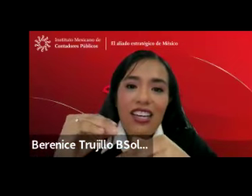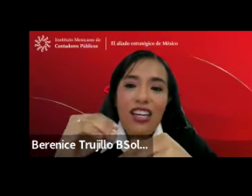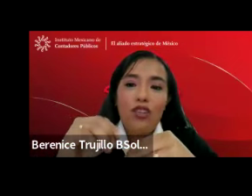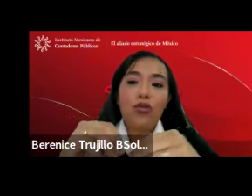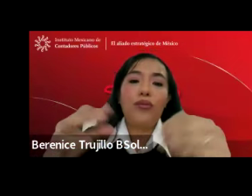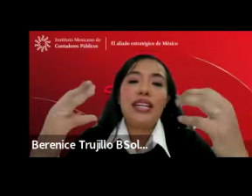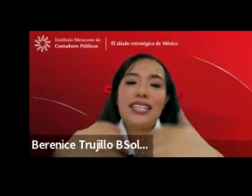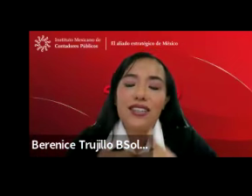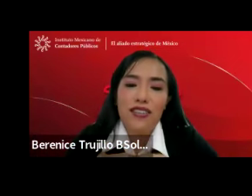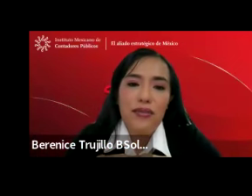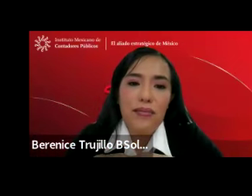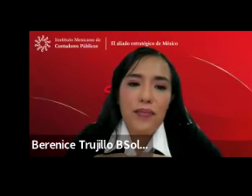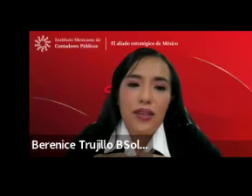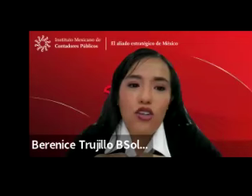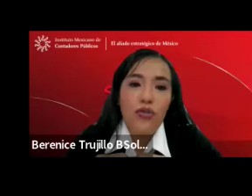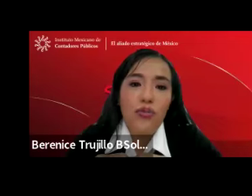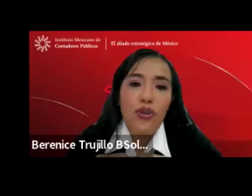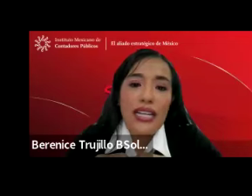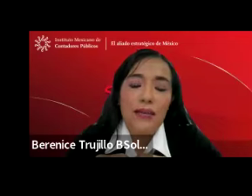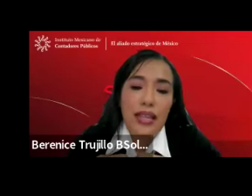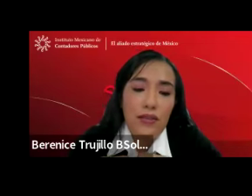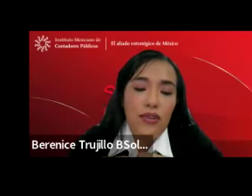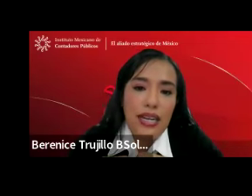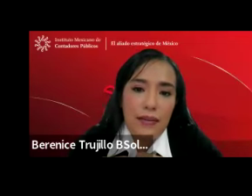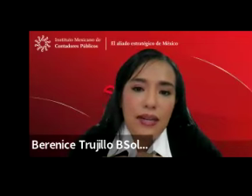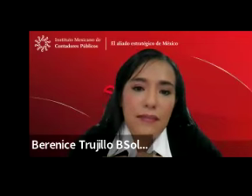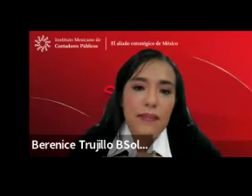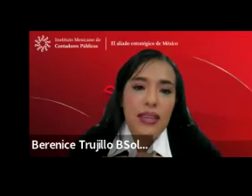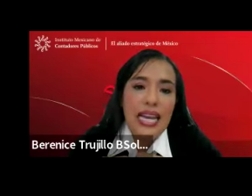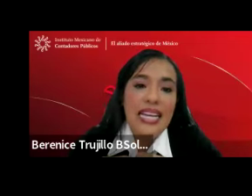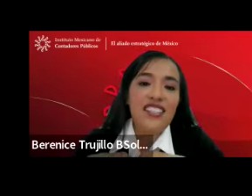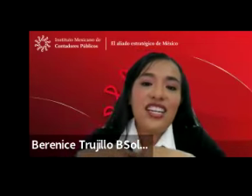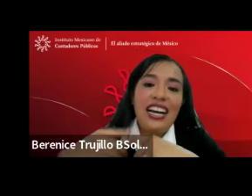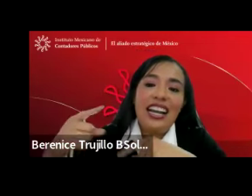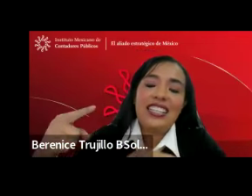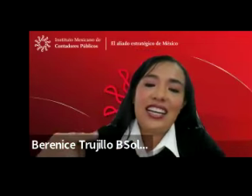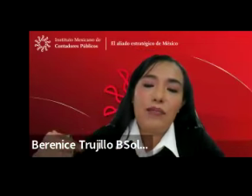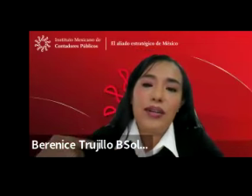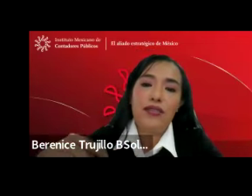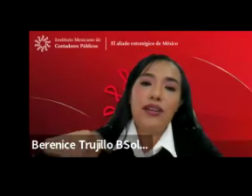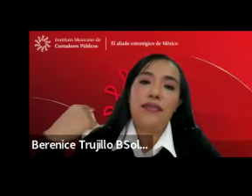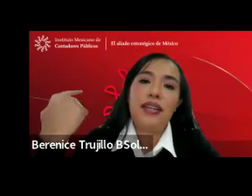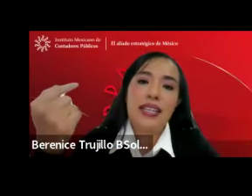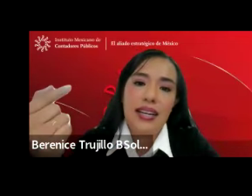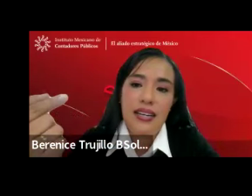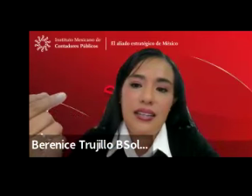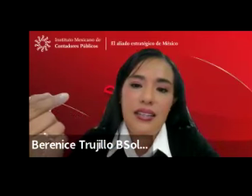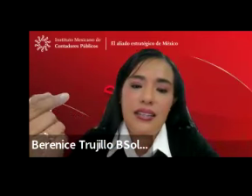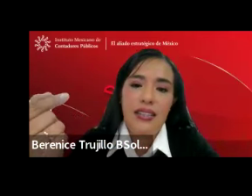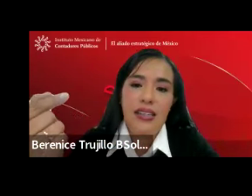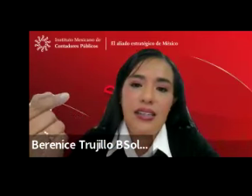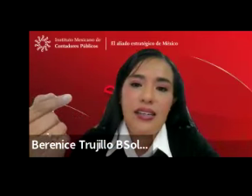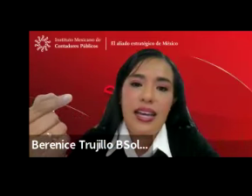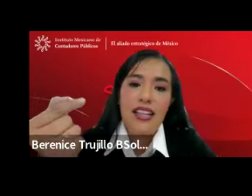bien, tu obligación como actividad vulnerable es llegar hasta la persona física.